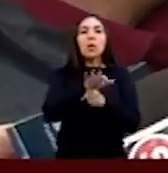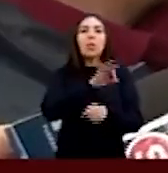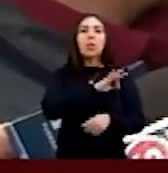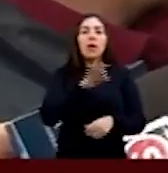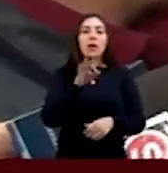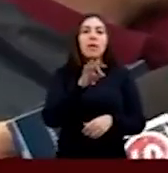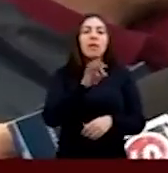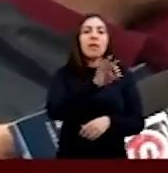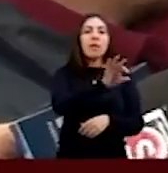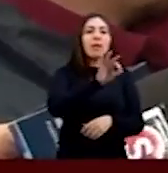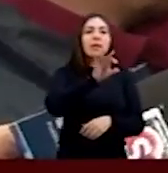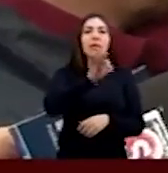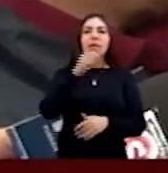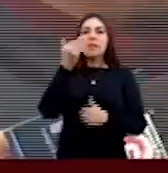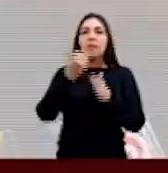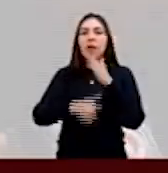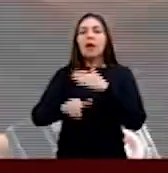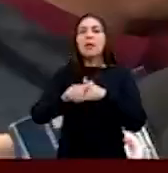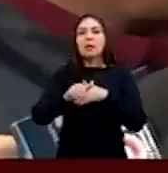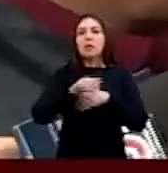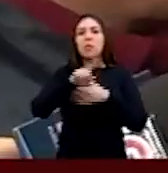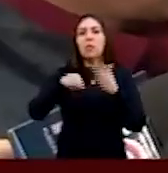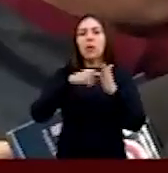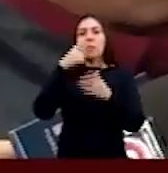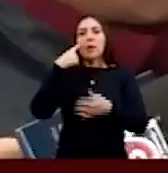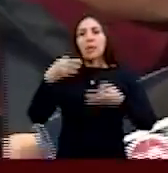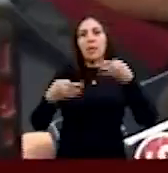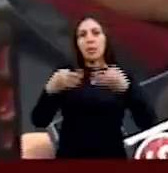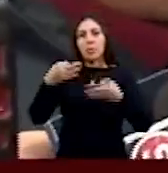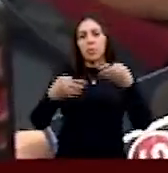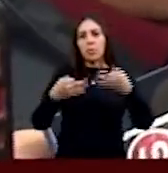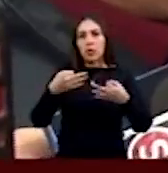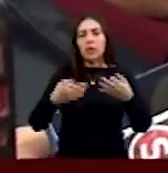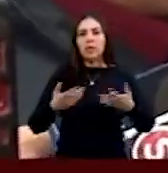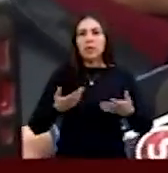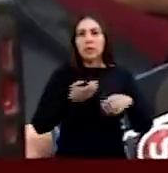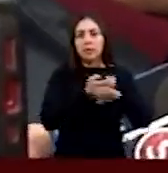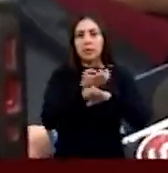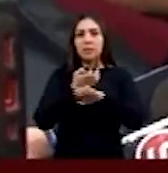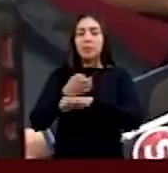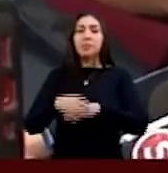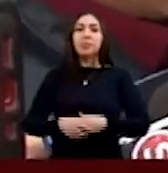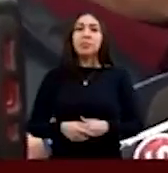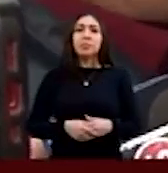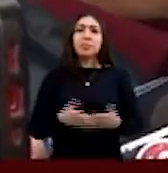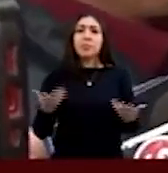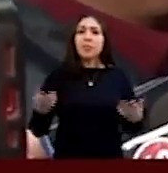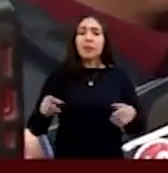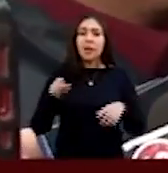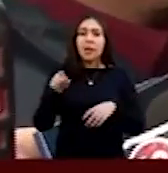de tribunales locales. Para, bueno, la sala superior, no, la idea es